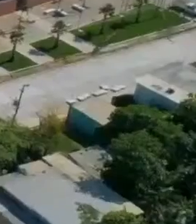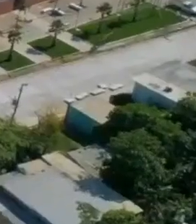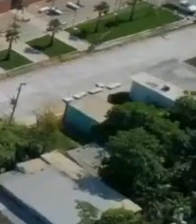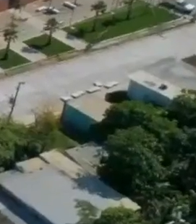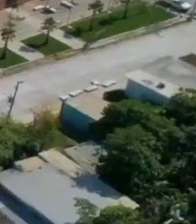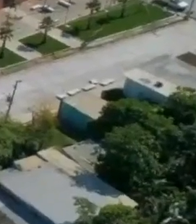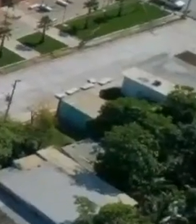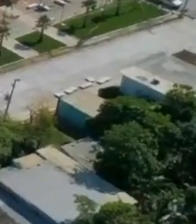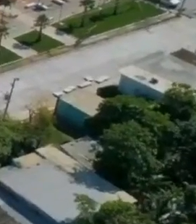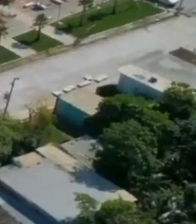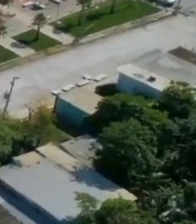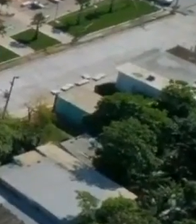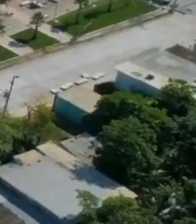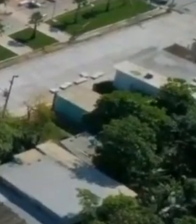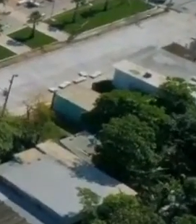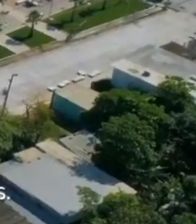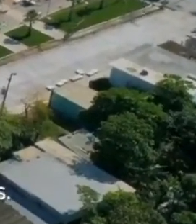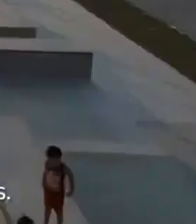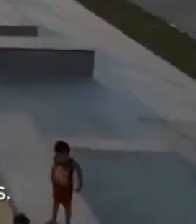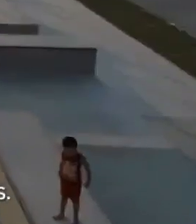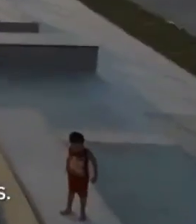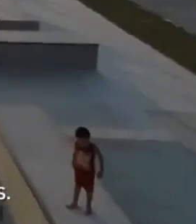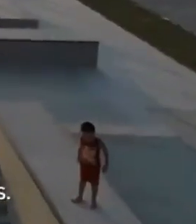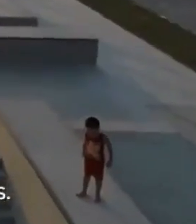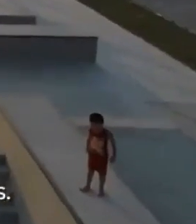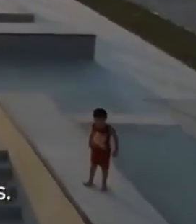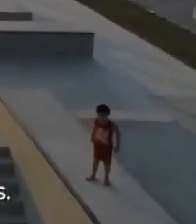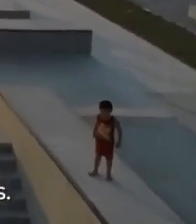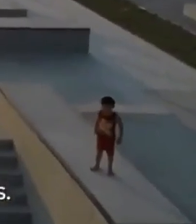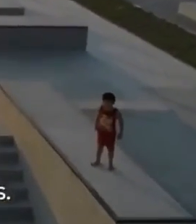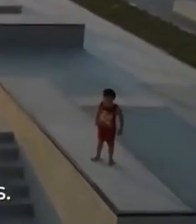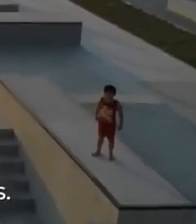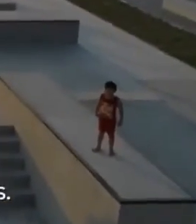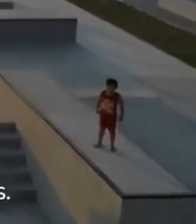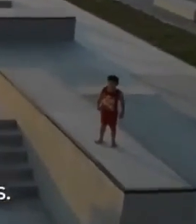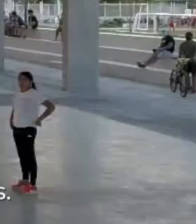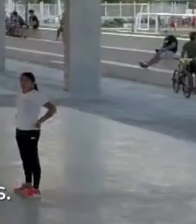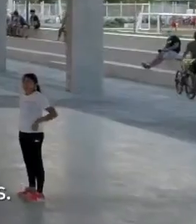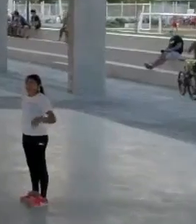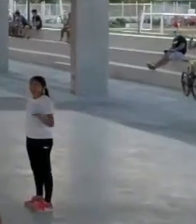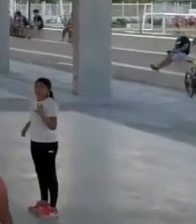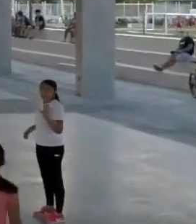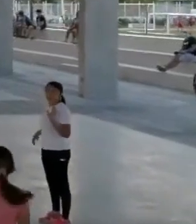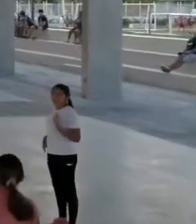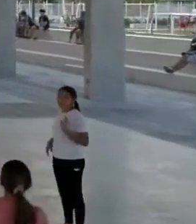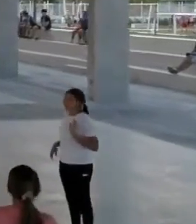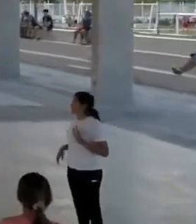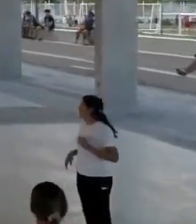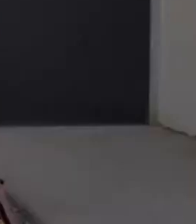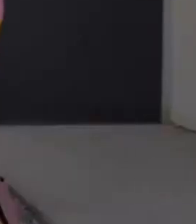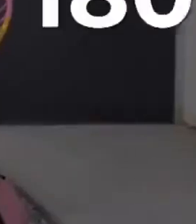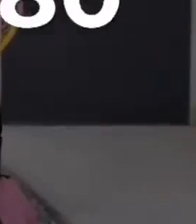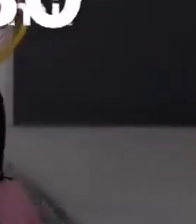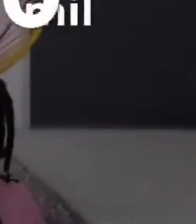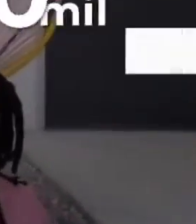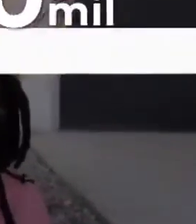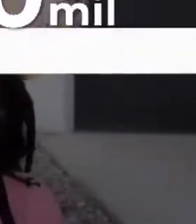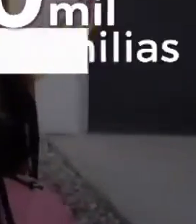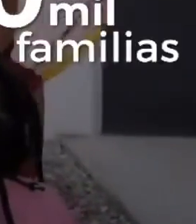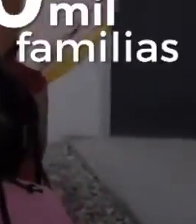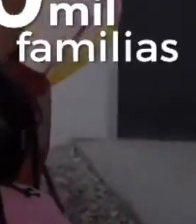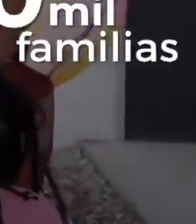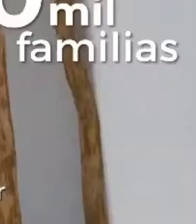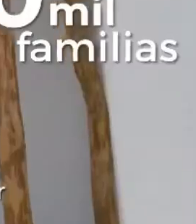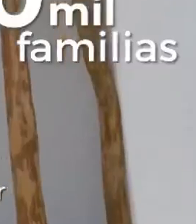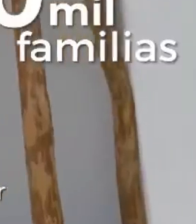realizado casi 750 obras en más de 100 municipios de 24 estados. También, más de 180